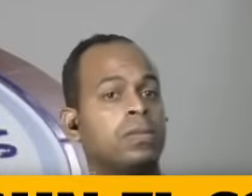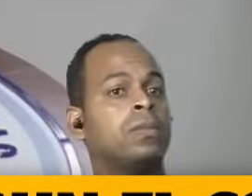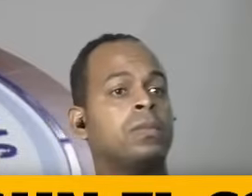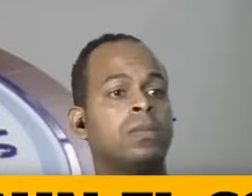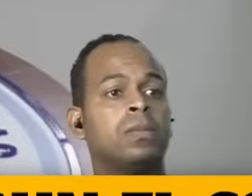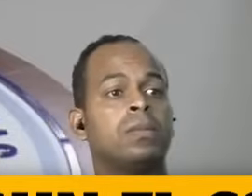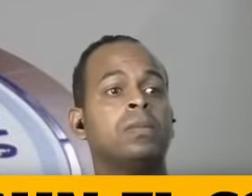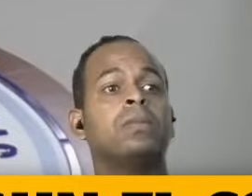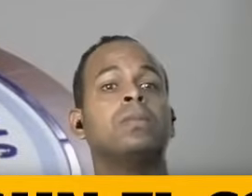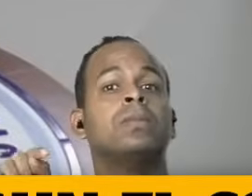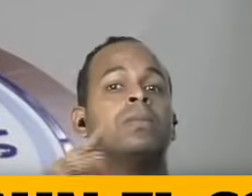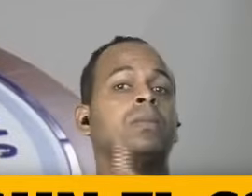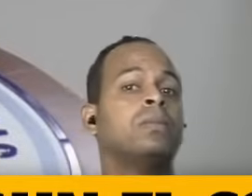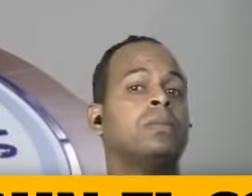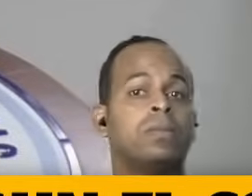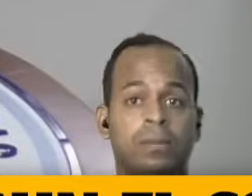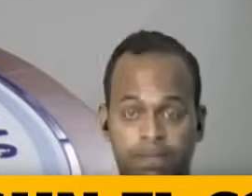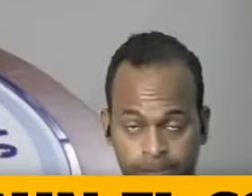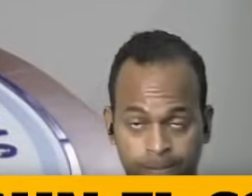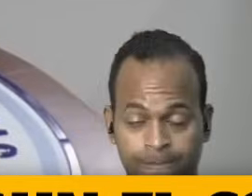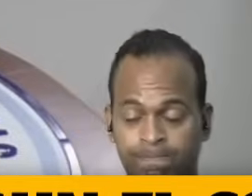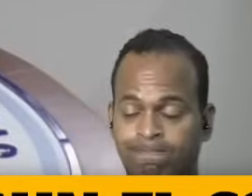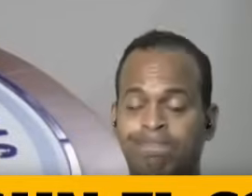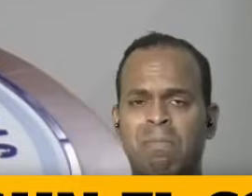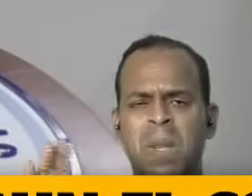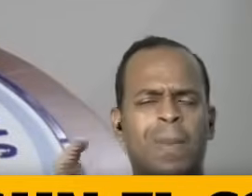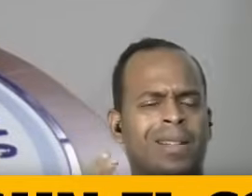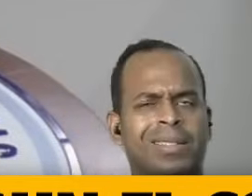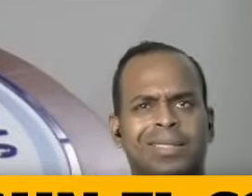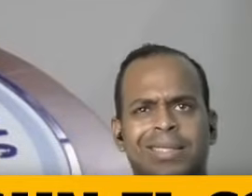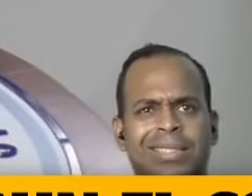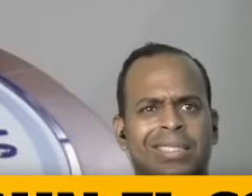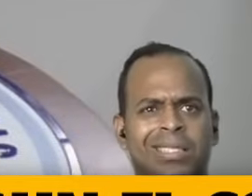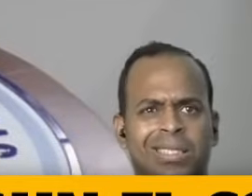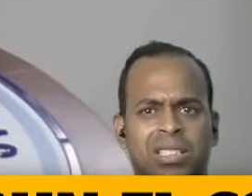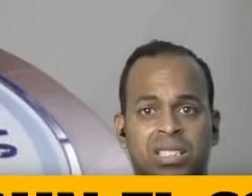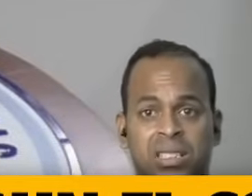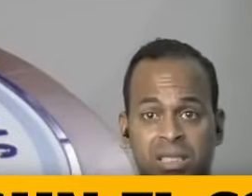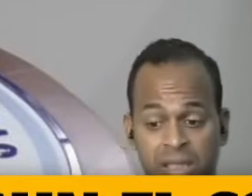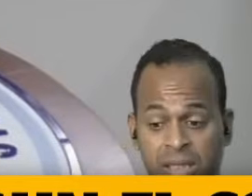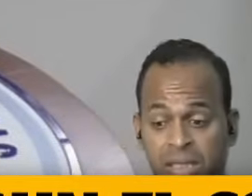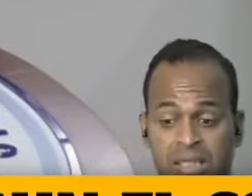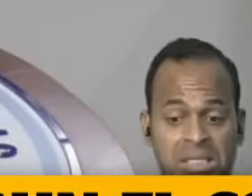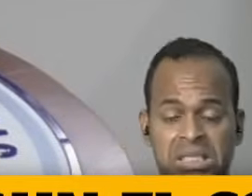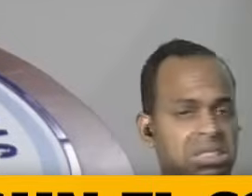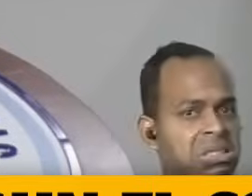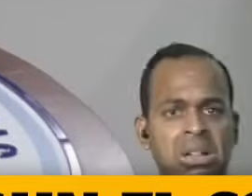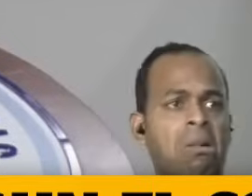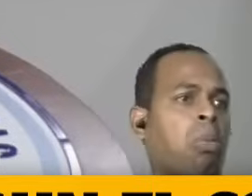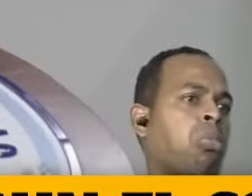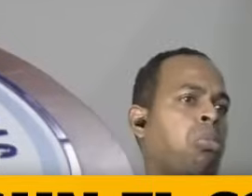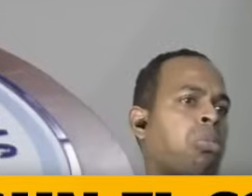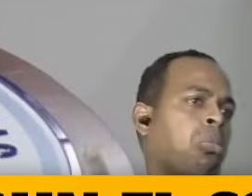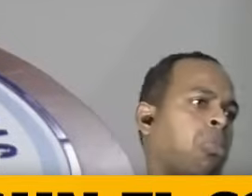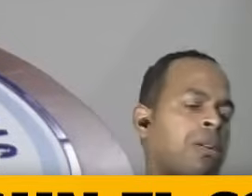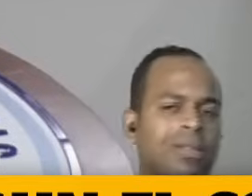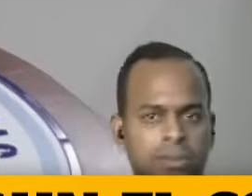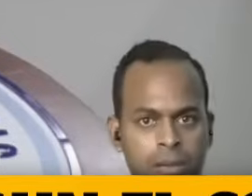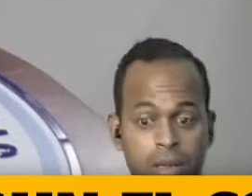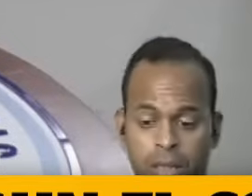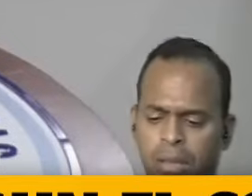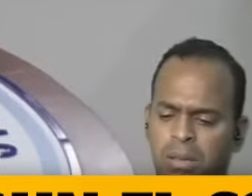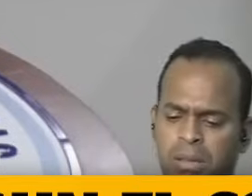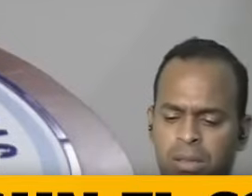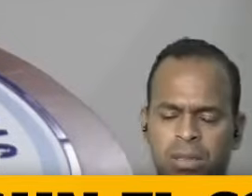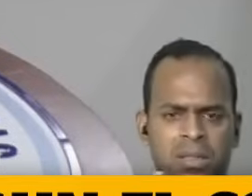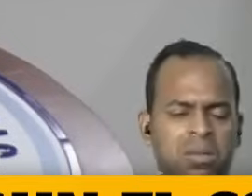personas que parece ser que no saben cuáles son los niveles de alertas y qué significa cada nivel de alerta. Quiero señalarle